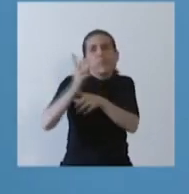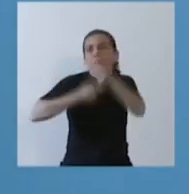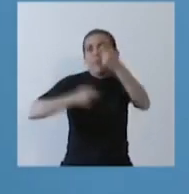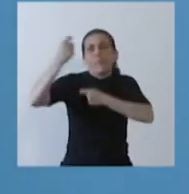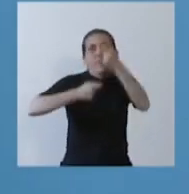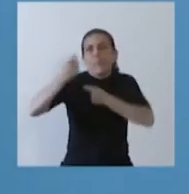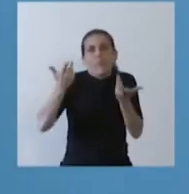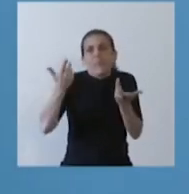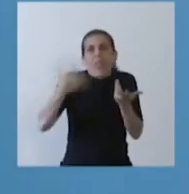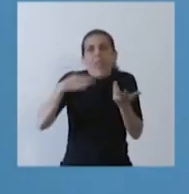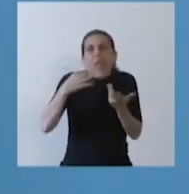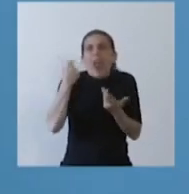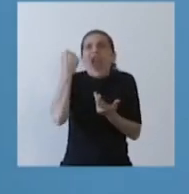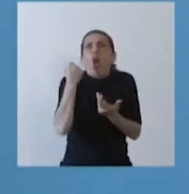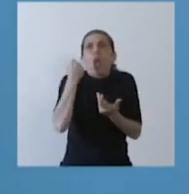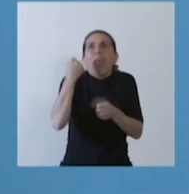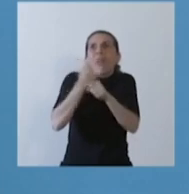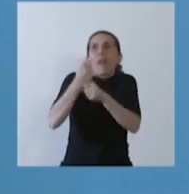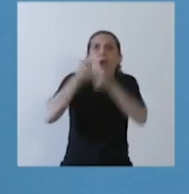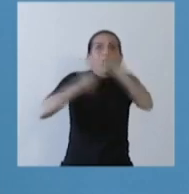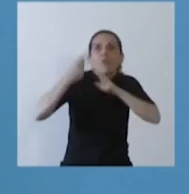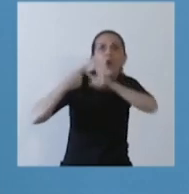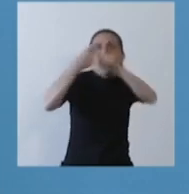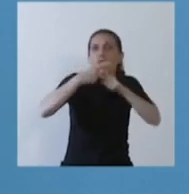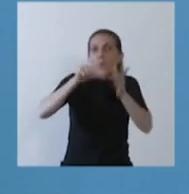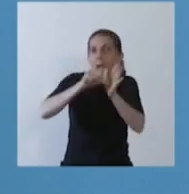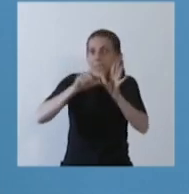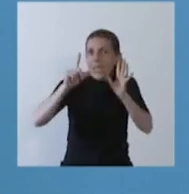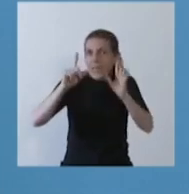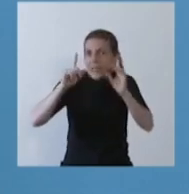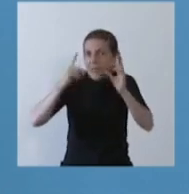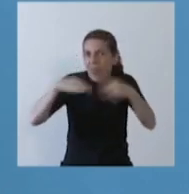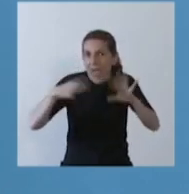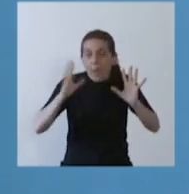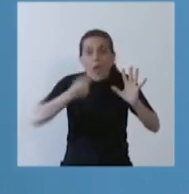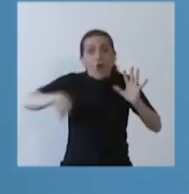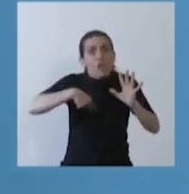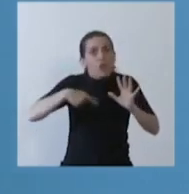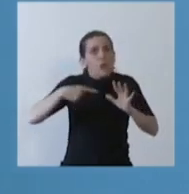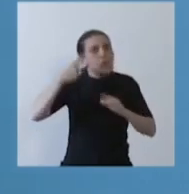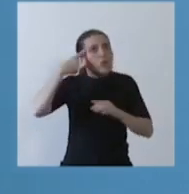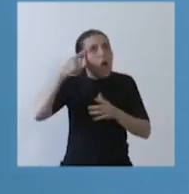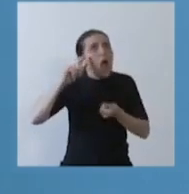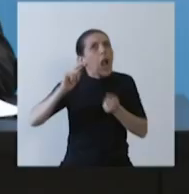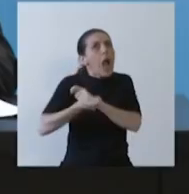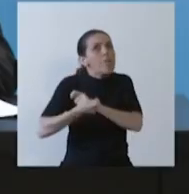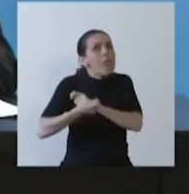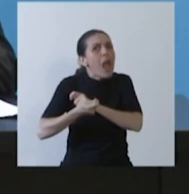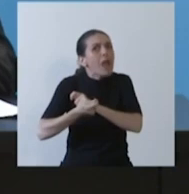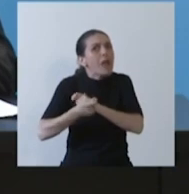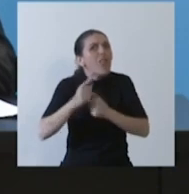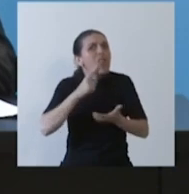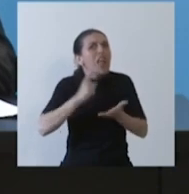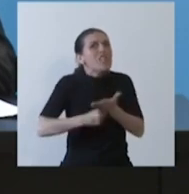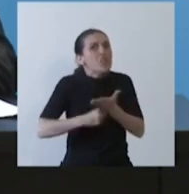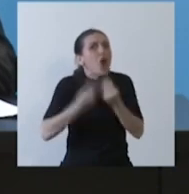que haya actividad económica por lo tanto lo que nosotros tenemos que hacer es cambiar las condiciones en las cuales se